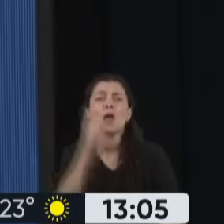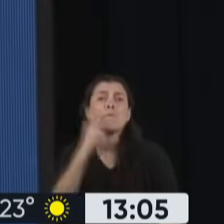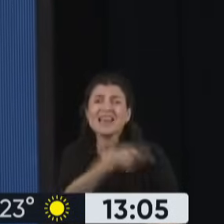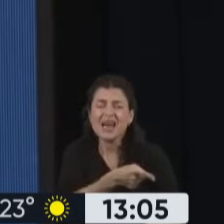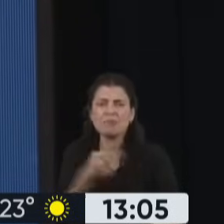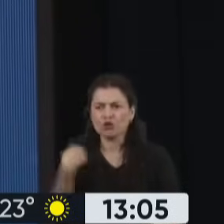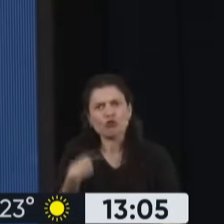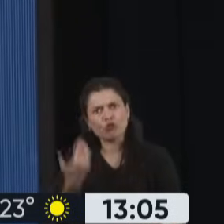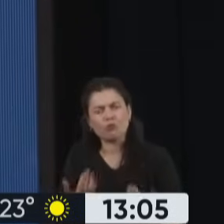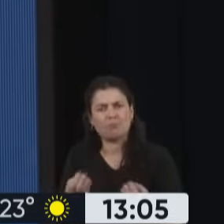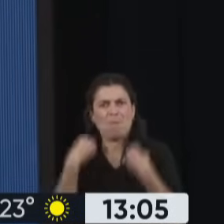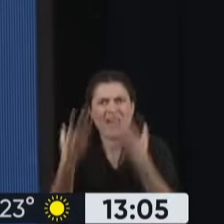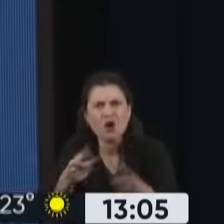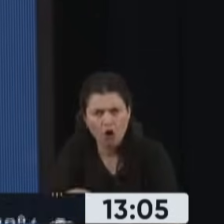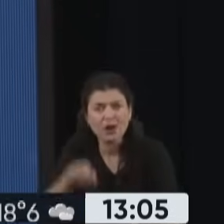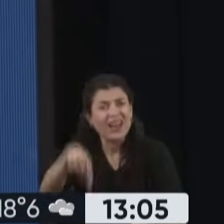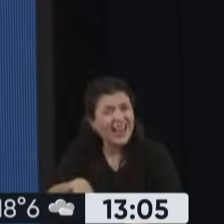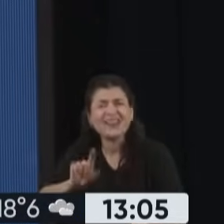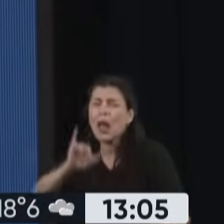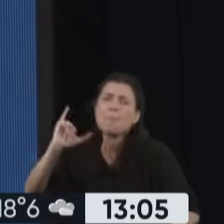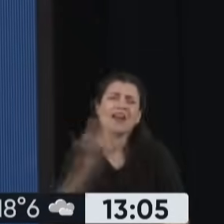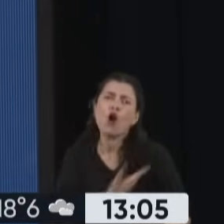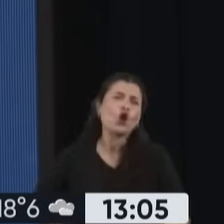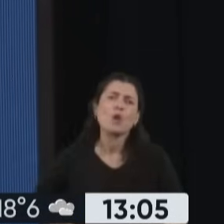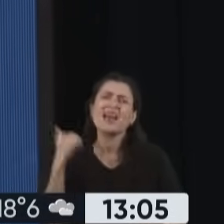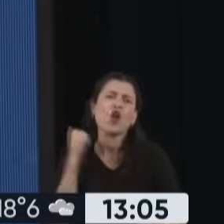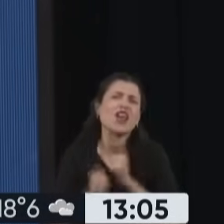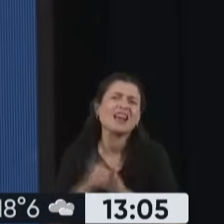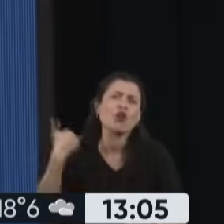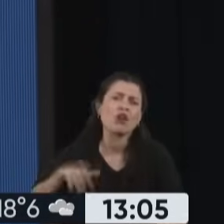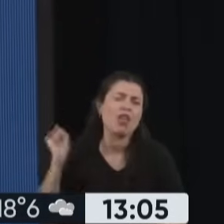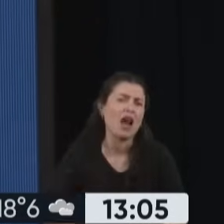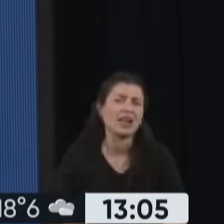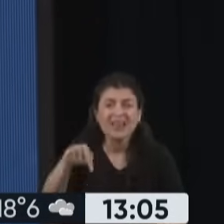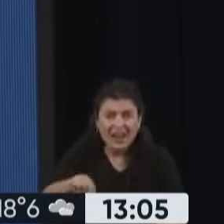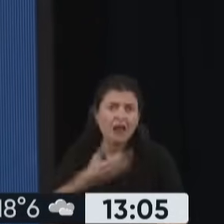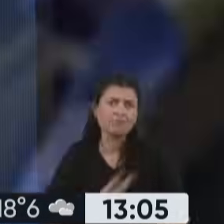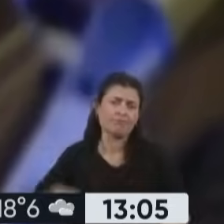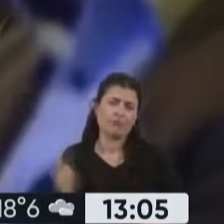detractores, este es el mejor gobierno de la historia argentina.